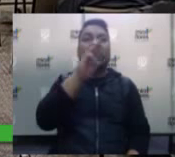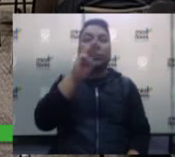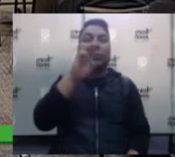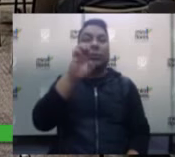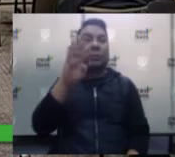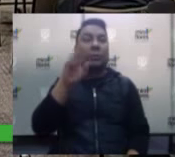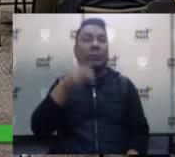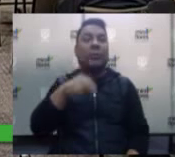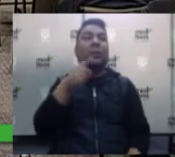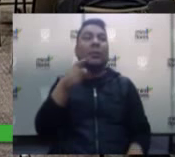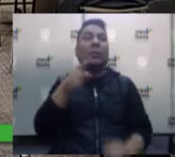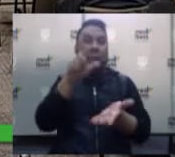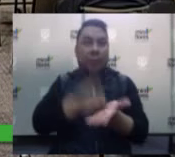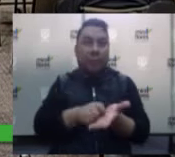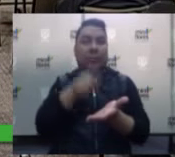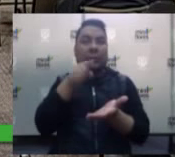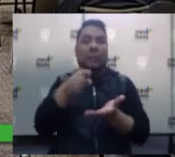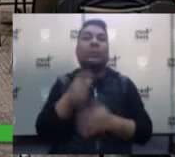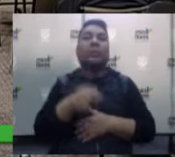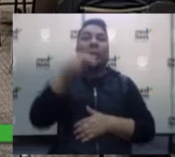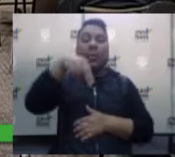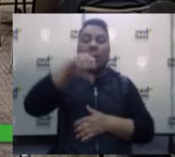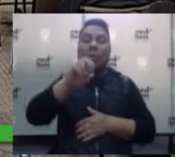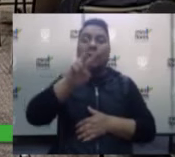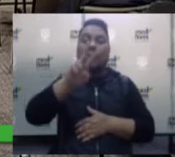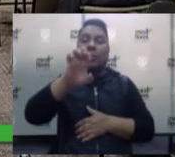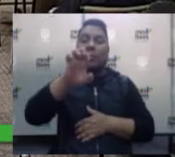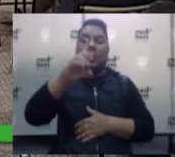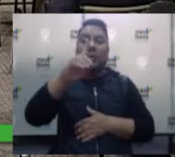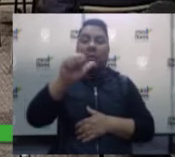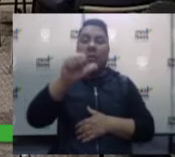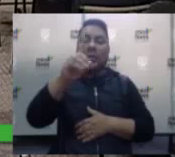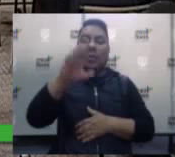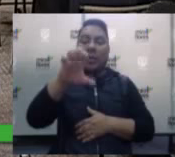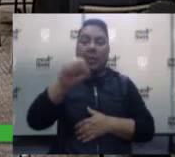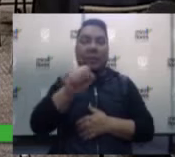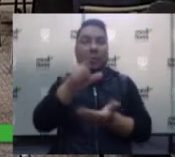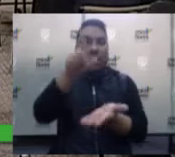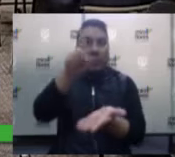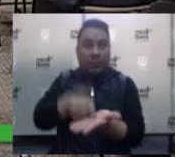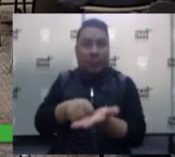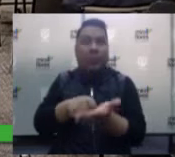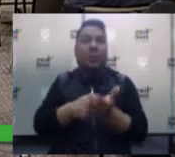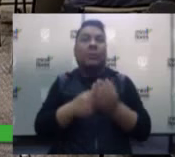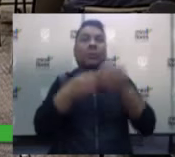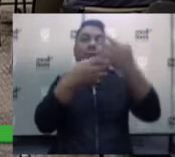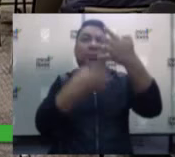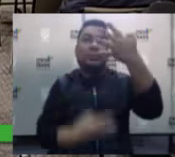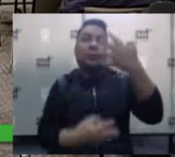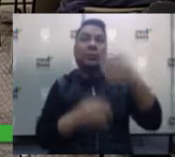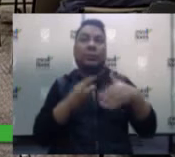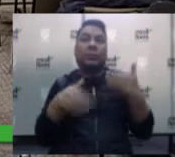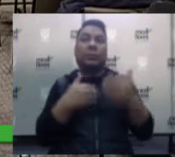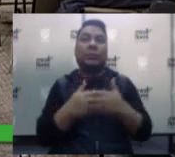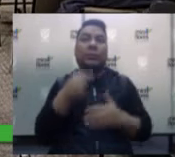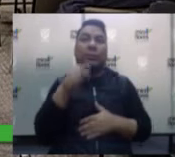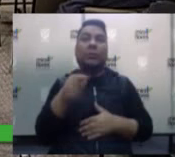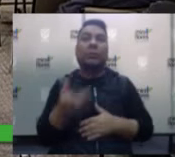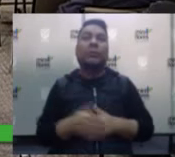En novedades. Sí, va a estar colgado y como les dije, tiene dos filtros para que ustedes puedan verificar tanto por partido